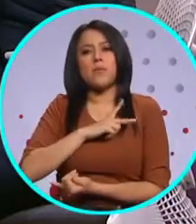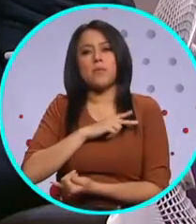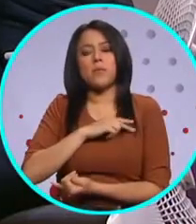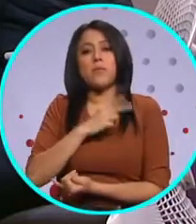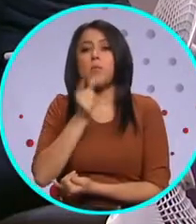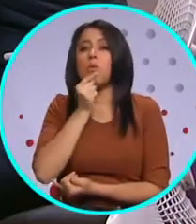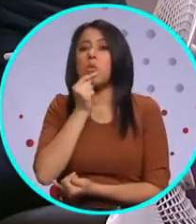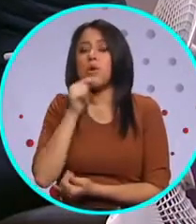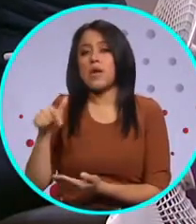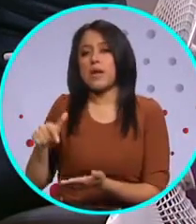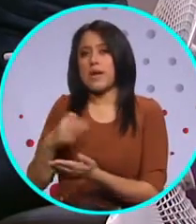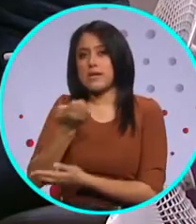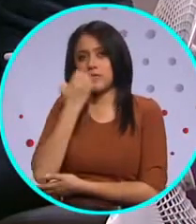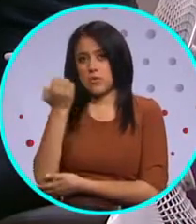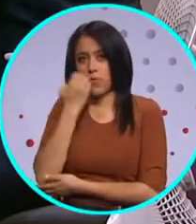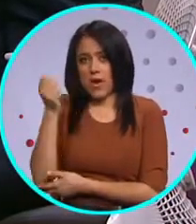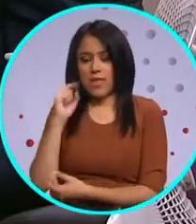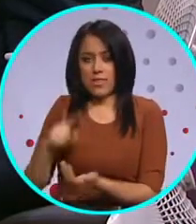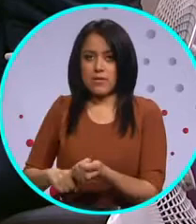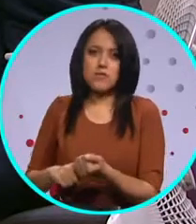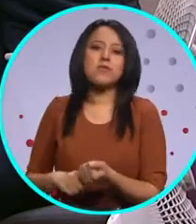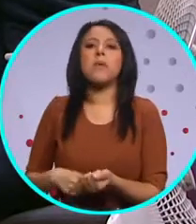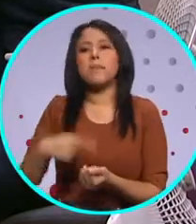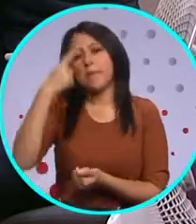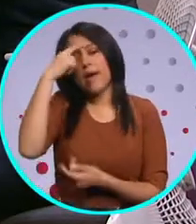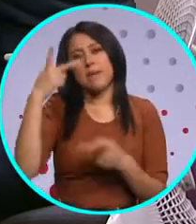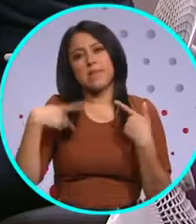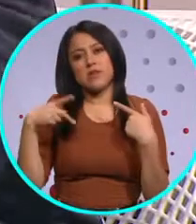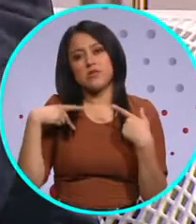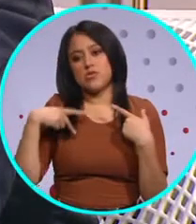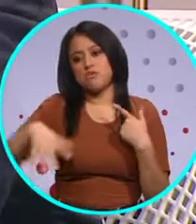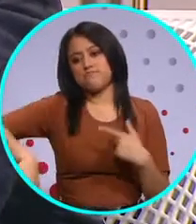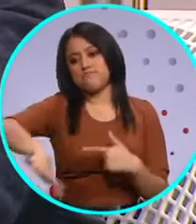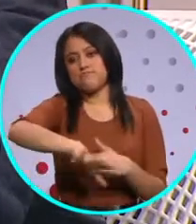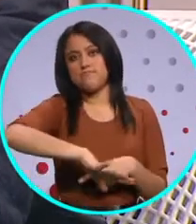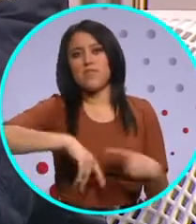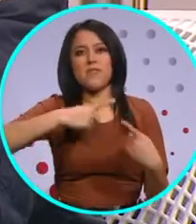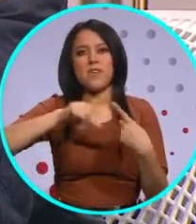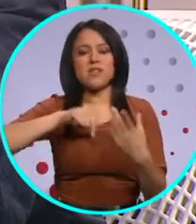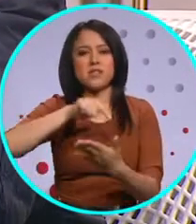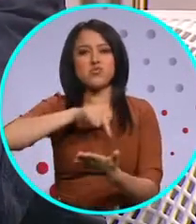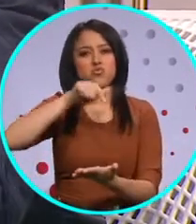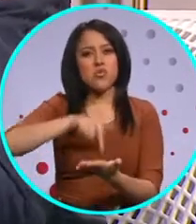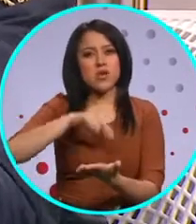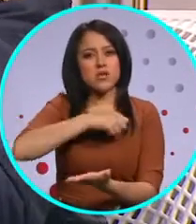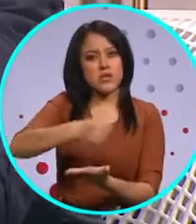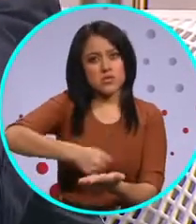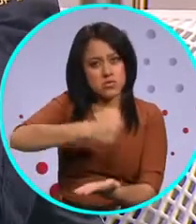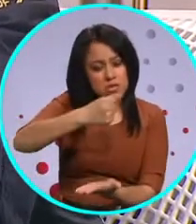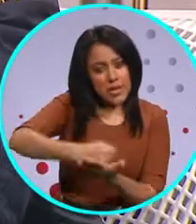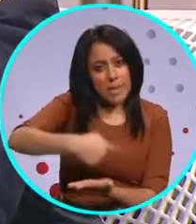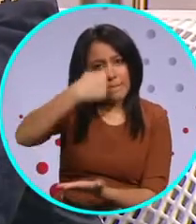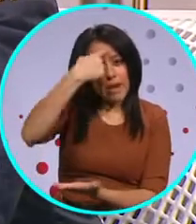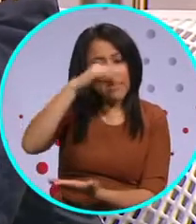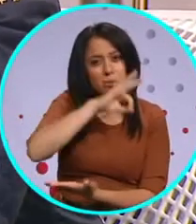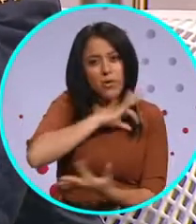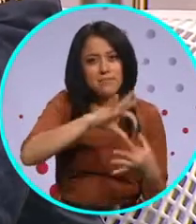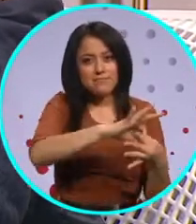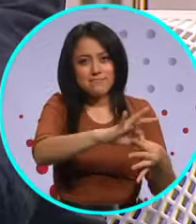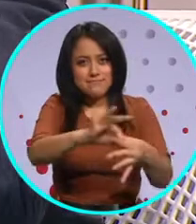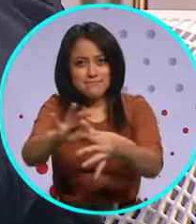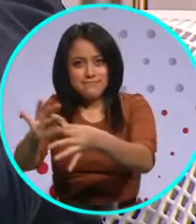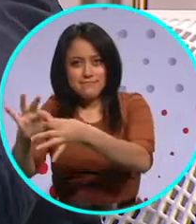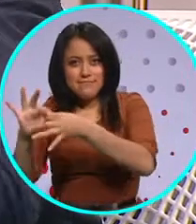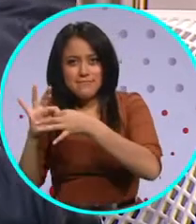escuela en fin estas variables son para la población abierta y para distintos sectores de la sociedad para que puedan vincularse insisto